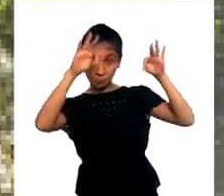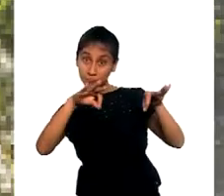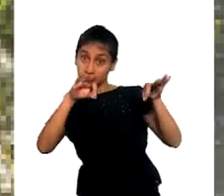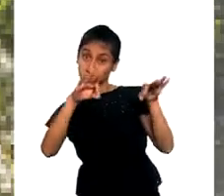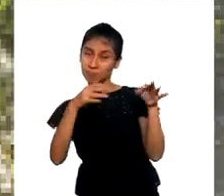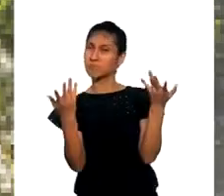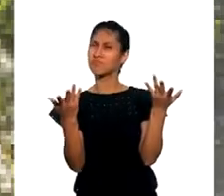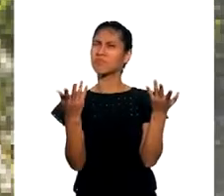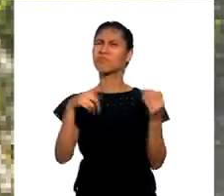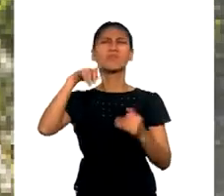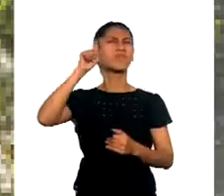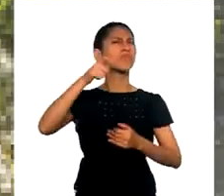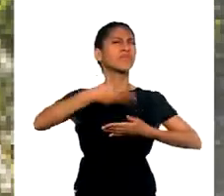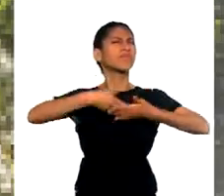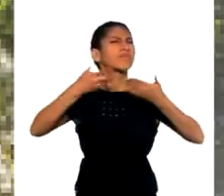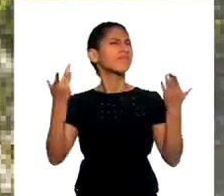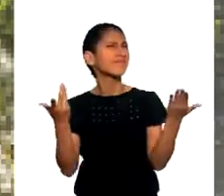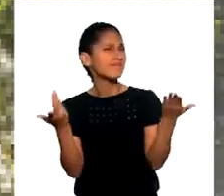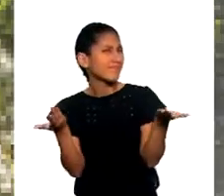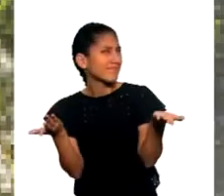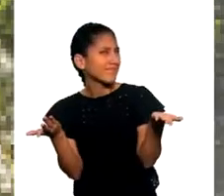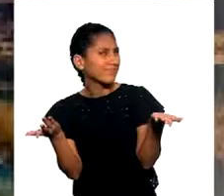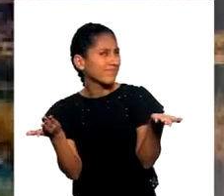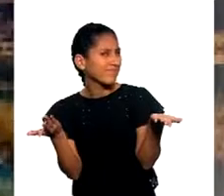que creen que necesitan